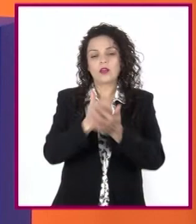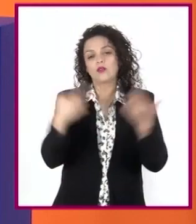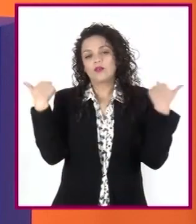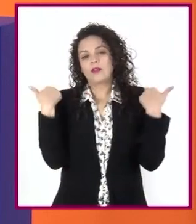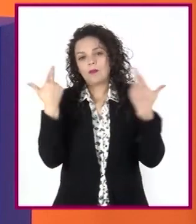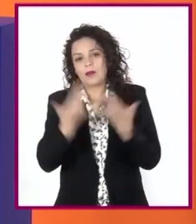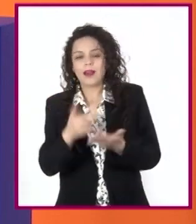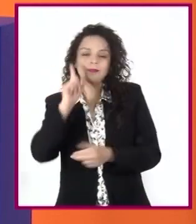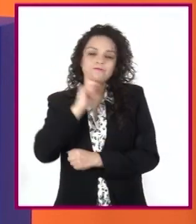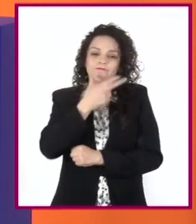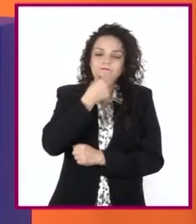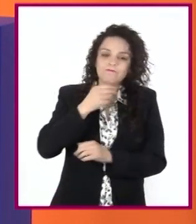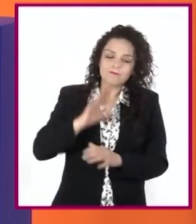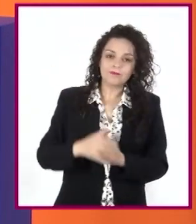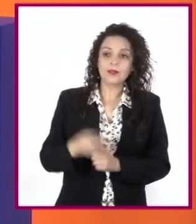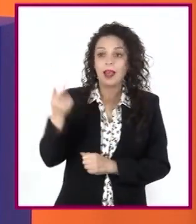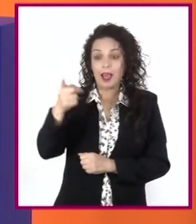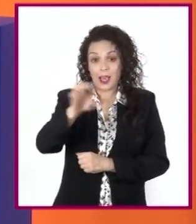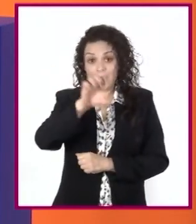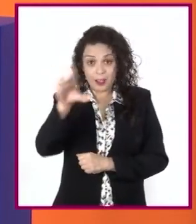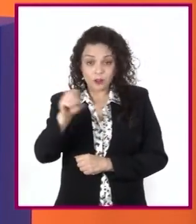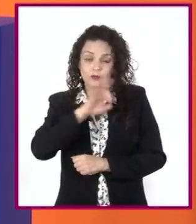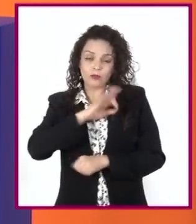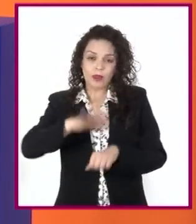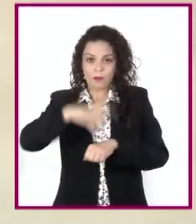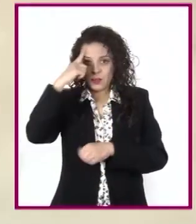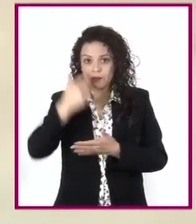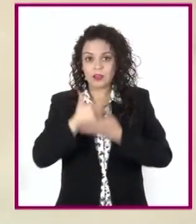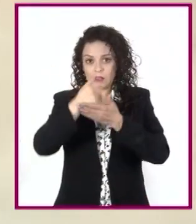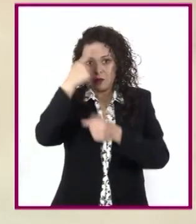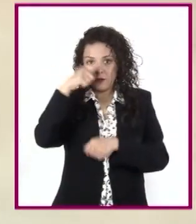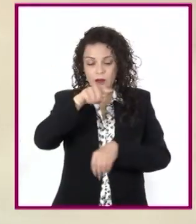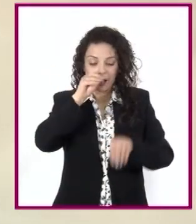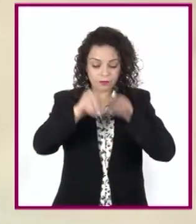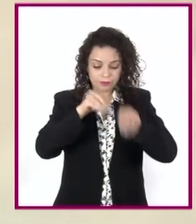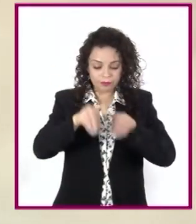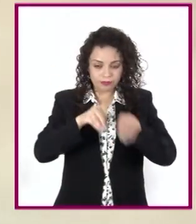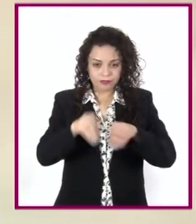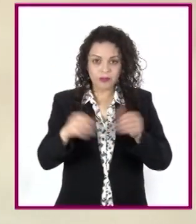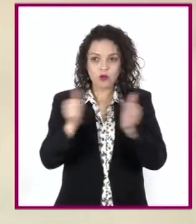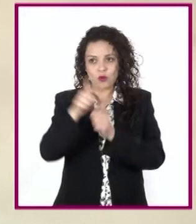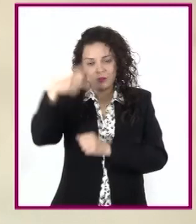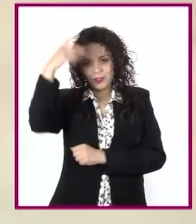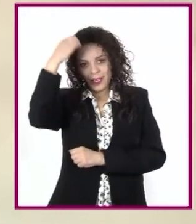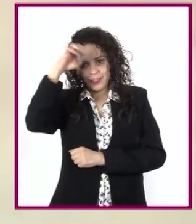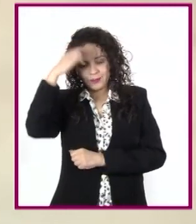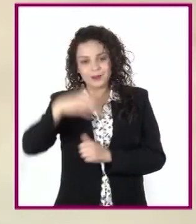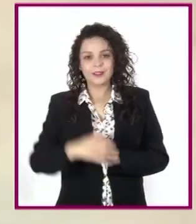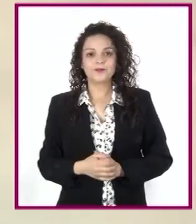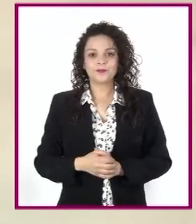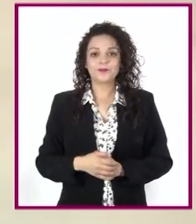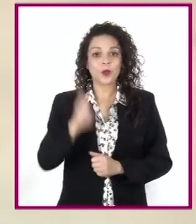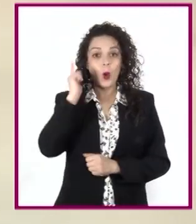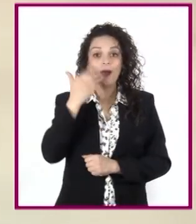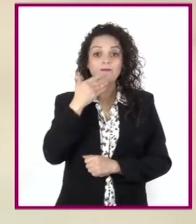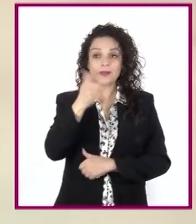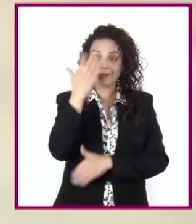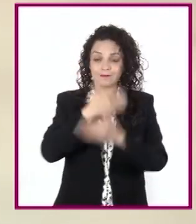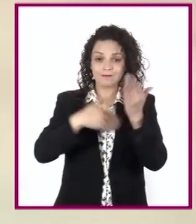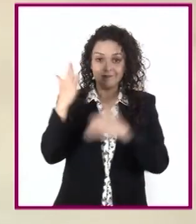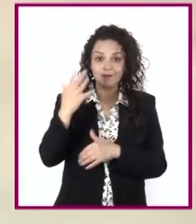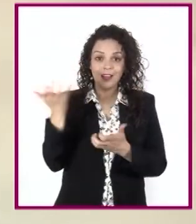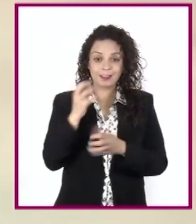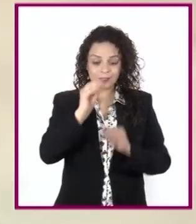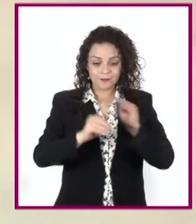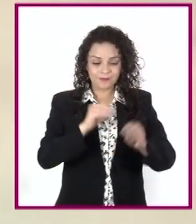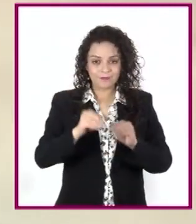maestro, ¿quién mejor que ellos para apoyarlos en la construcción de su conocimiento? Les deseo todo el éxito del mundo en la